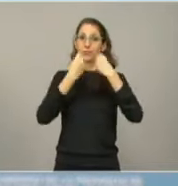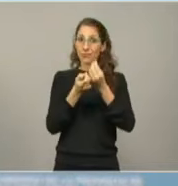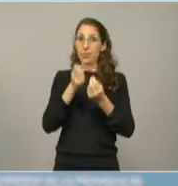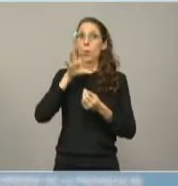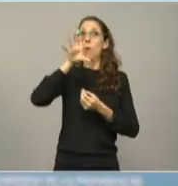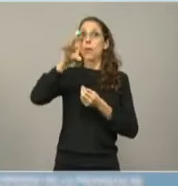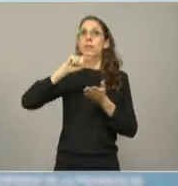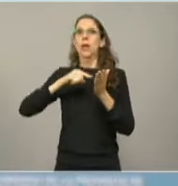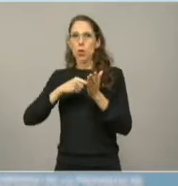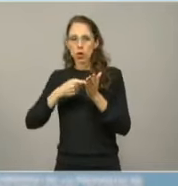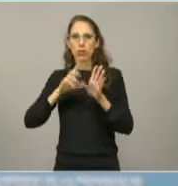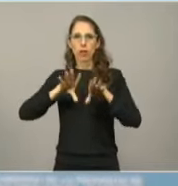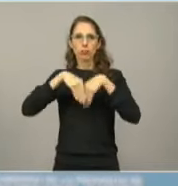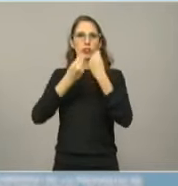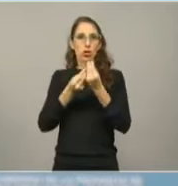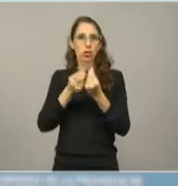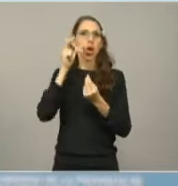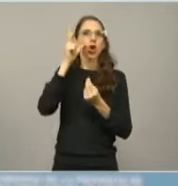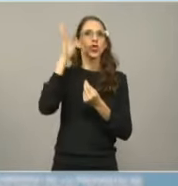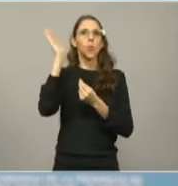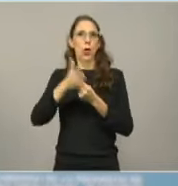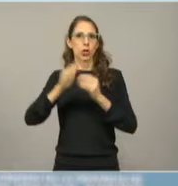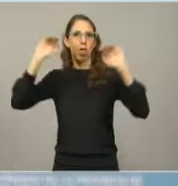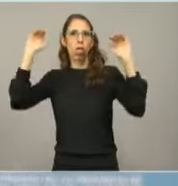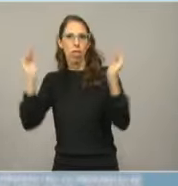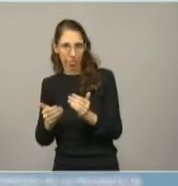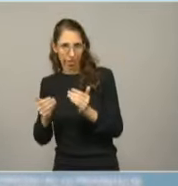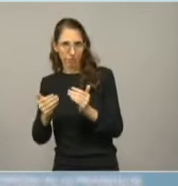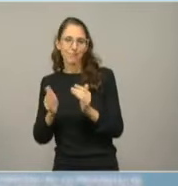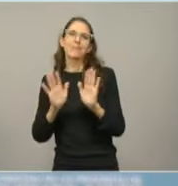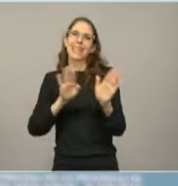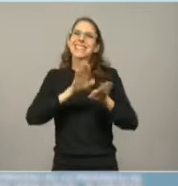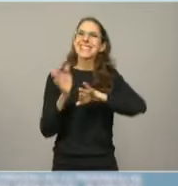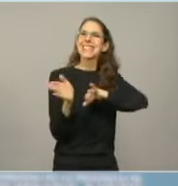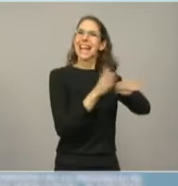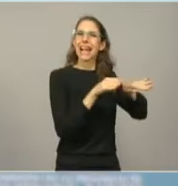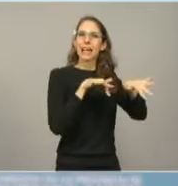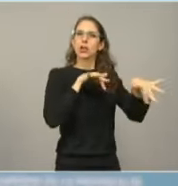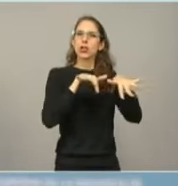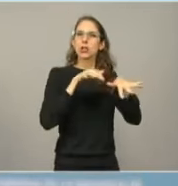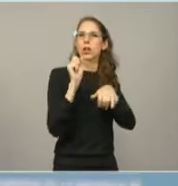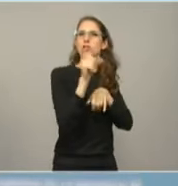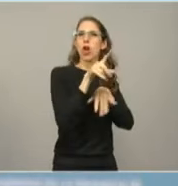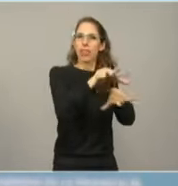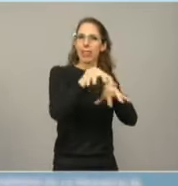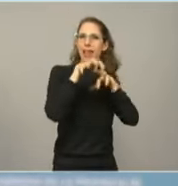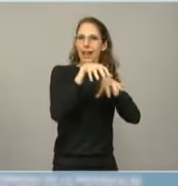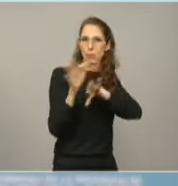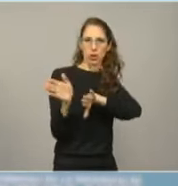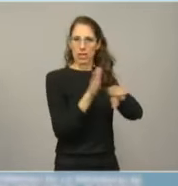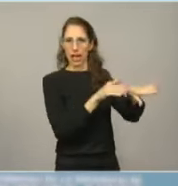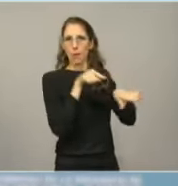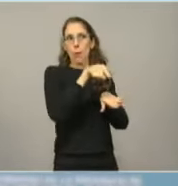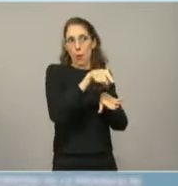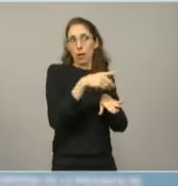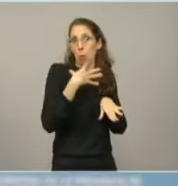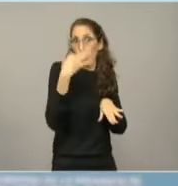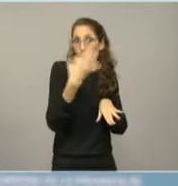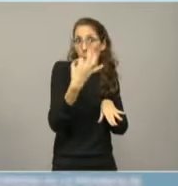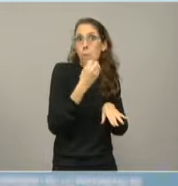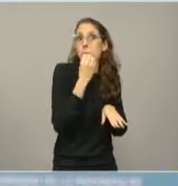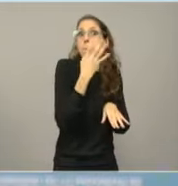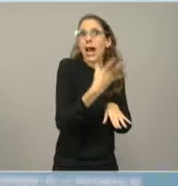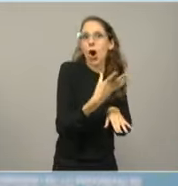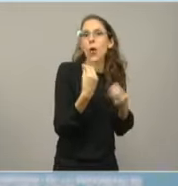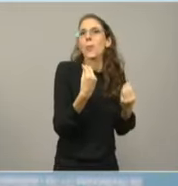en en torno al 8% si sacamos el efecto estadístico que genera el agro que como dije está teniendo un desempeño que está asociado a la